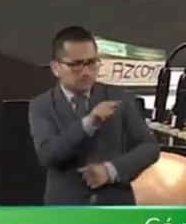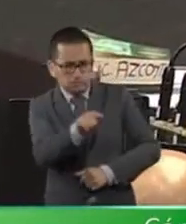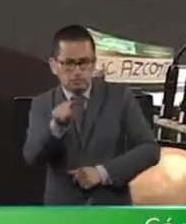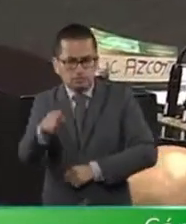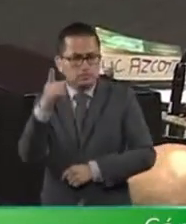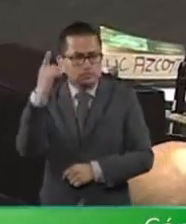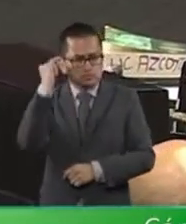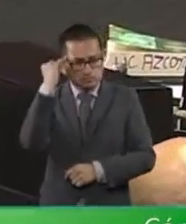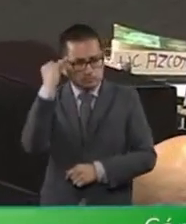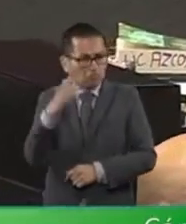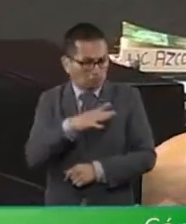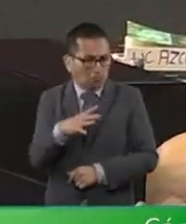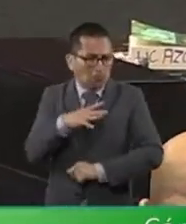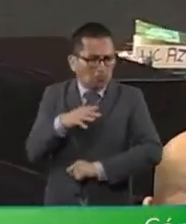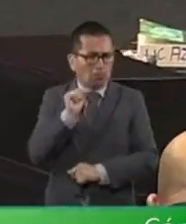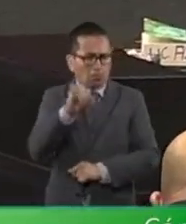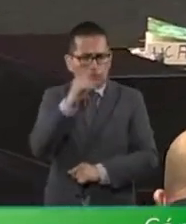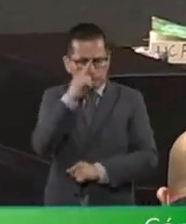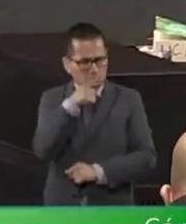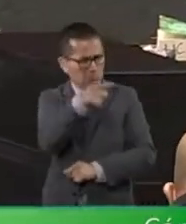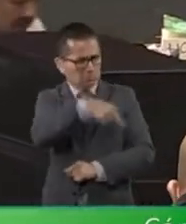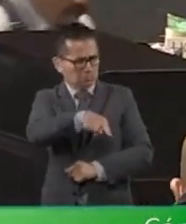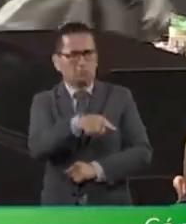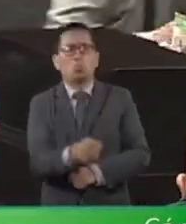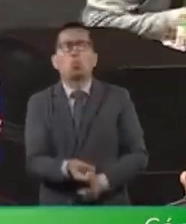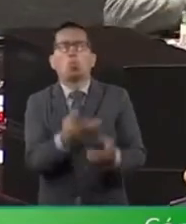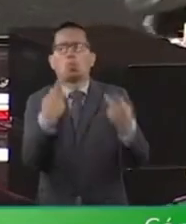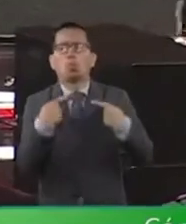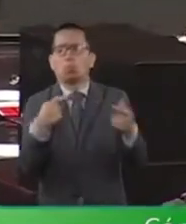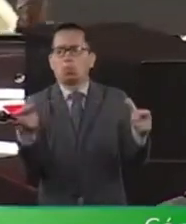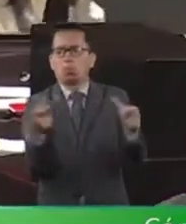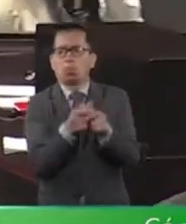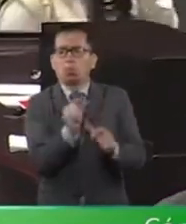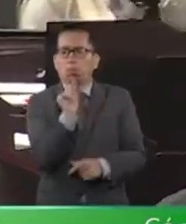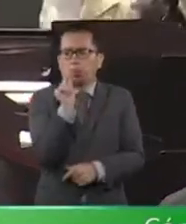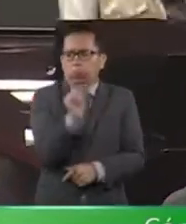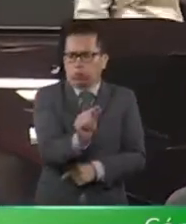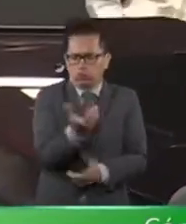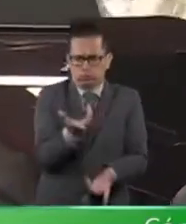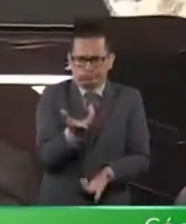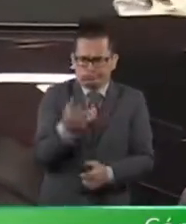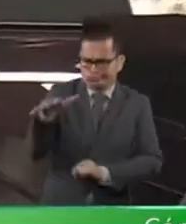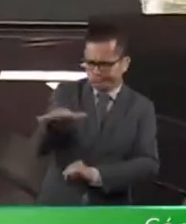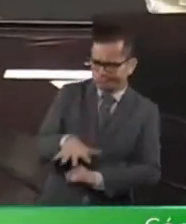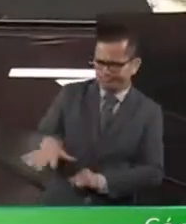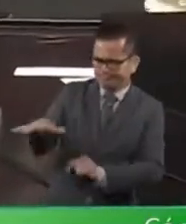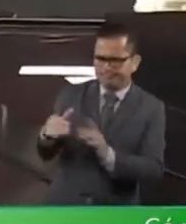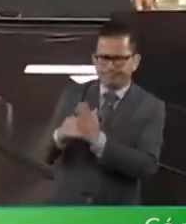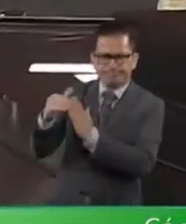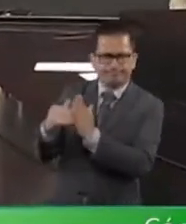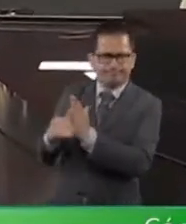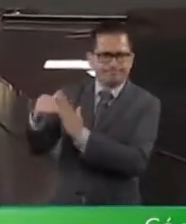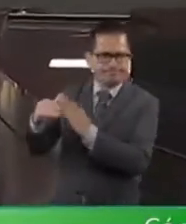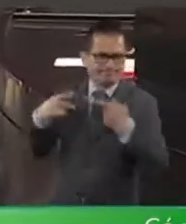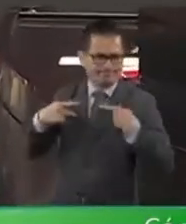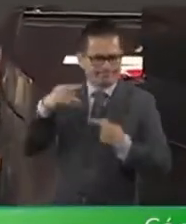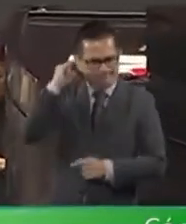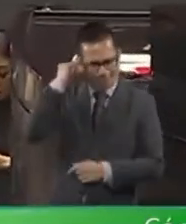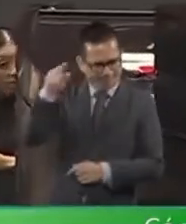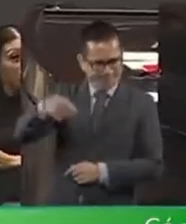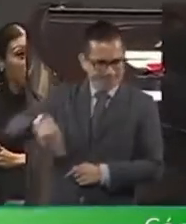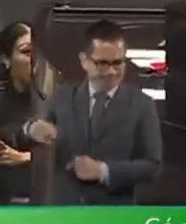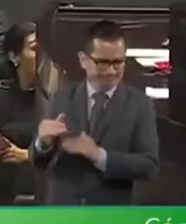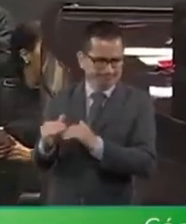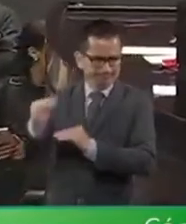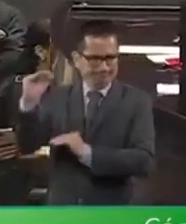una minoría en cuanto a los millones de indígenas que se pretenden beneficiar con esta reforma. Tenemos